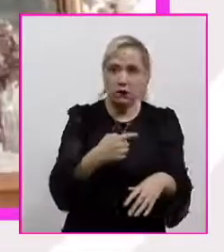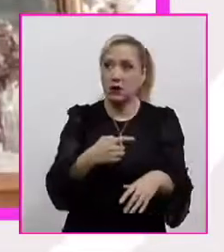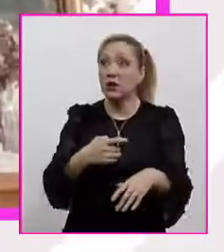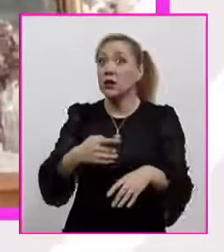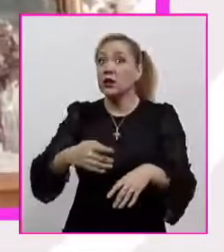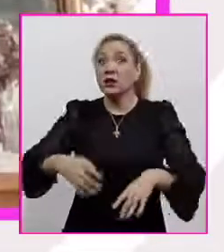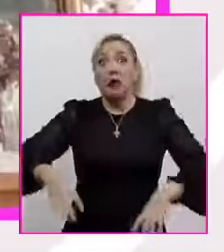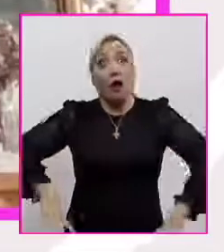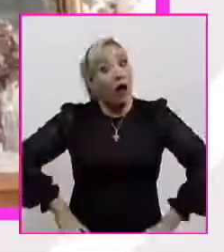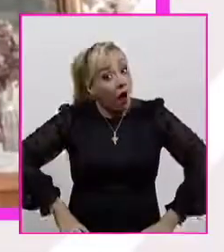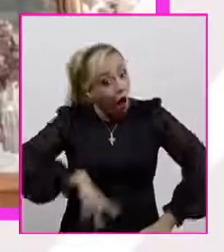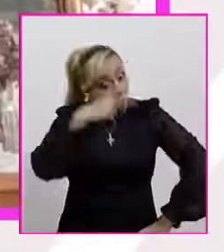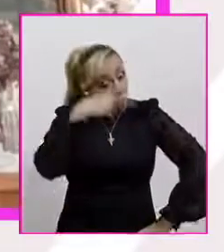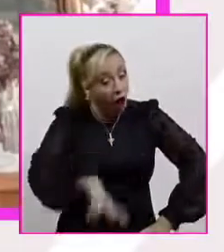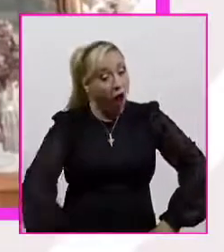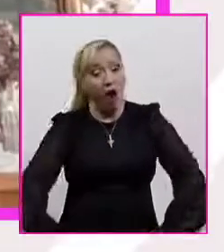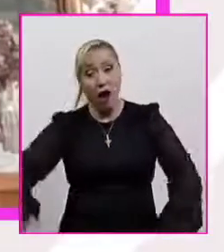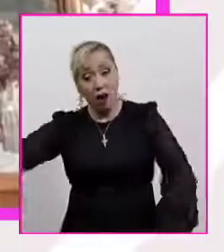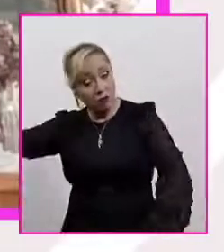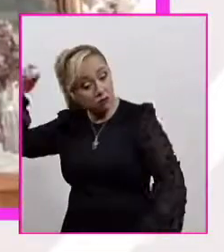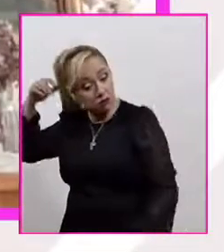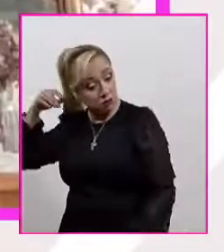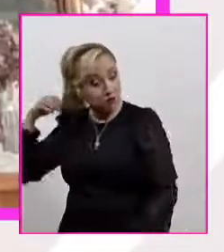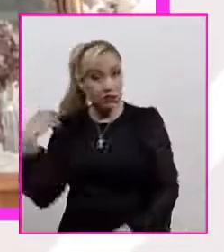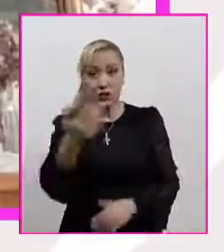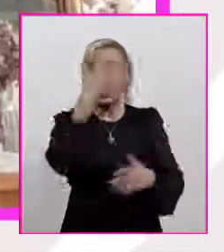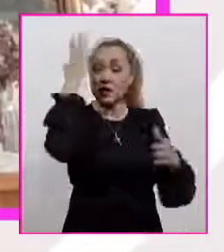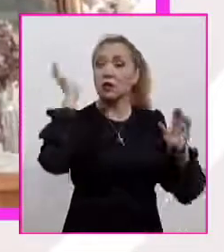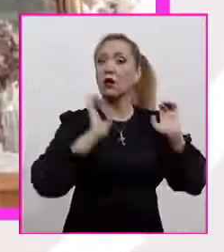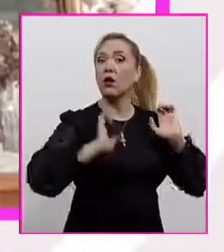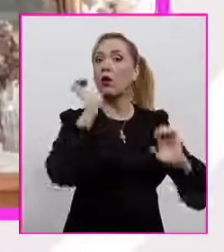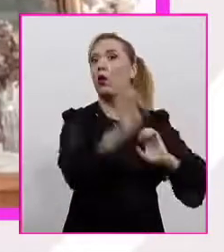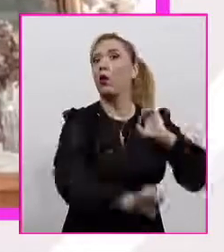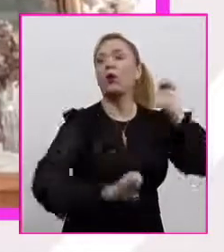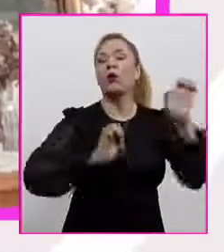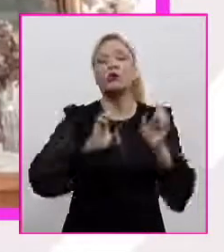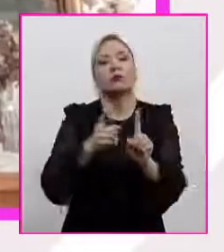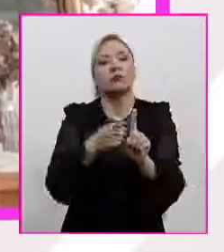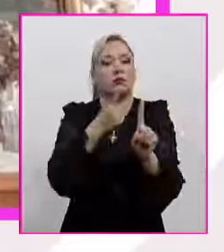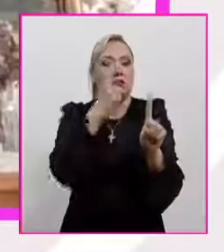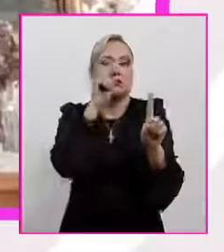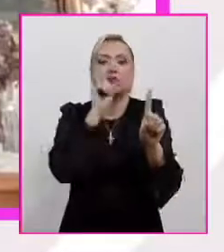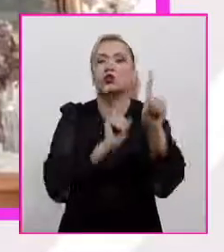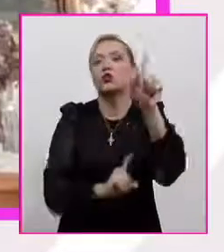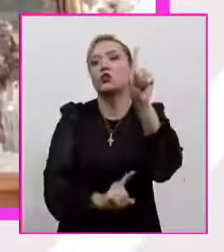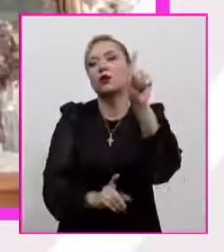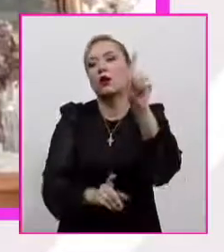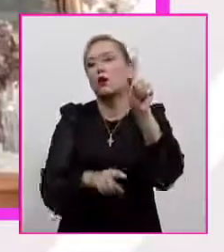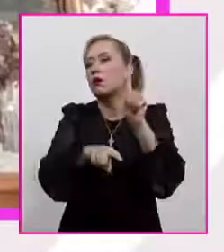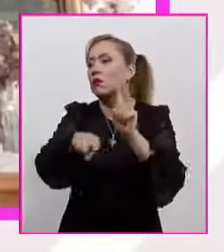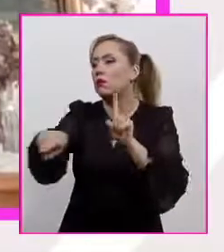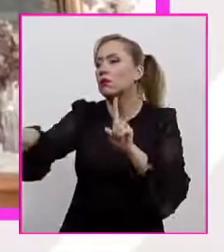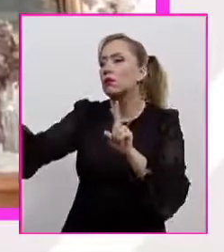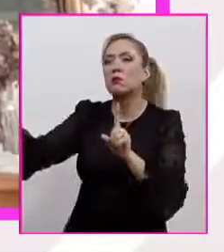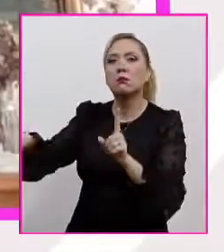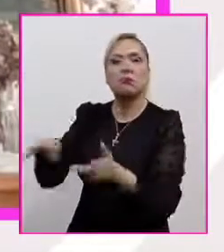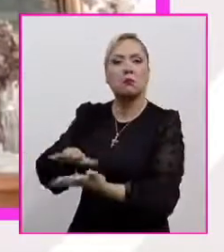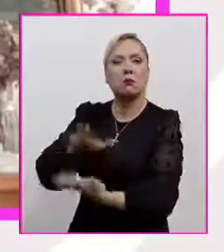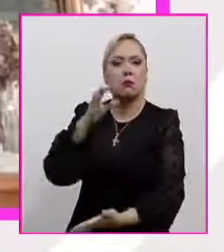odio pavorosa que verdaderamente pues sin ningún sentido, ¿no? Entonces, bueno, la idea aquí es justo,